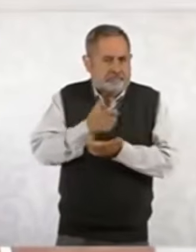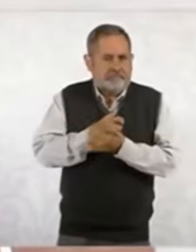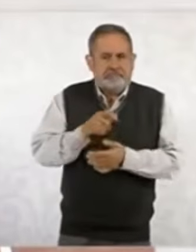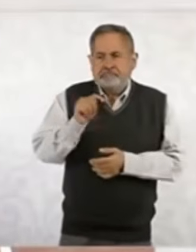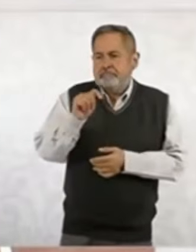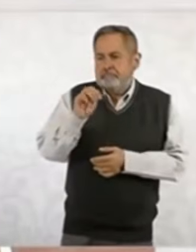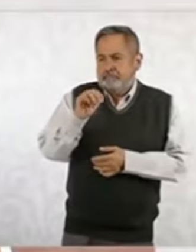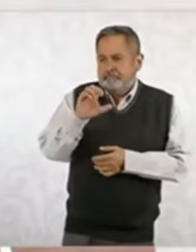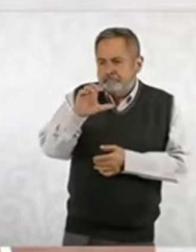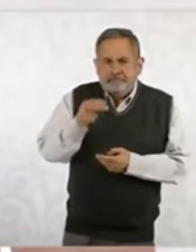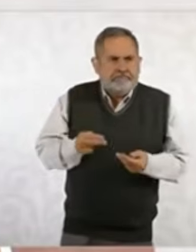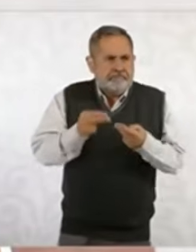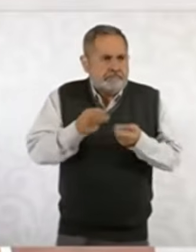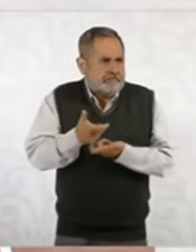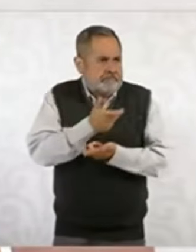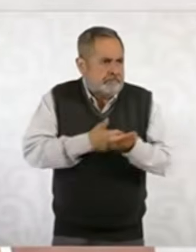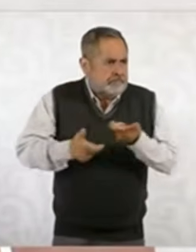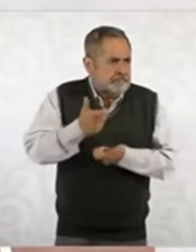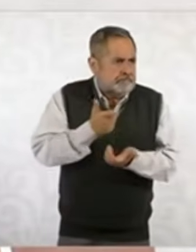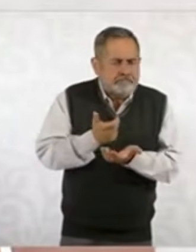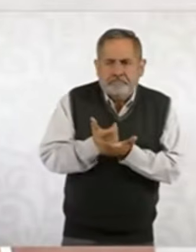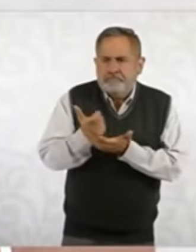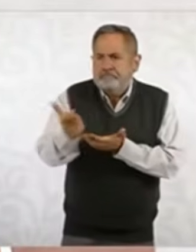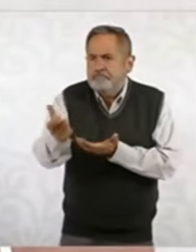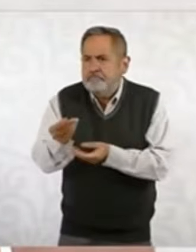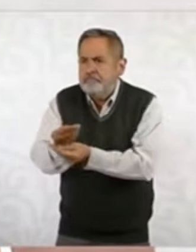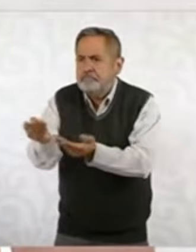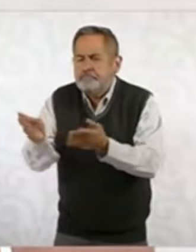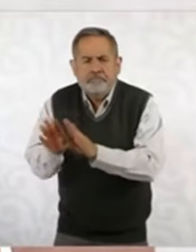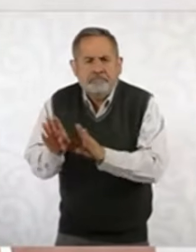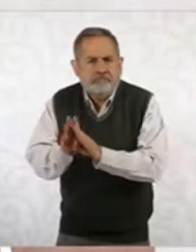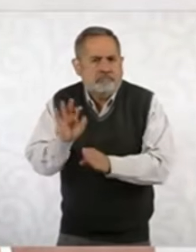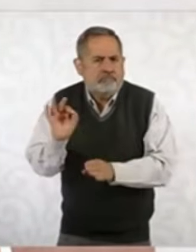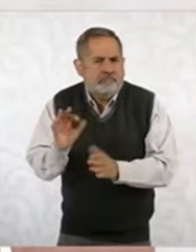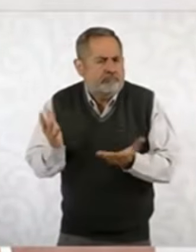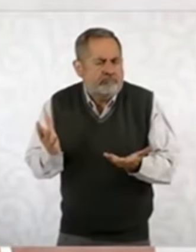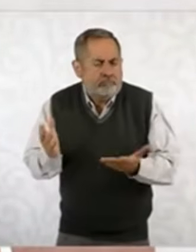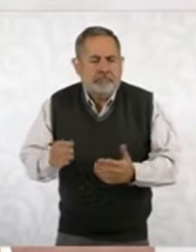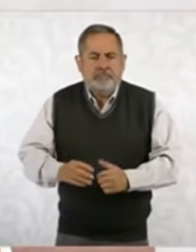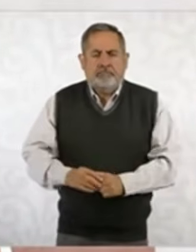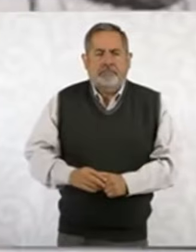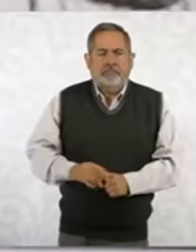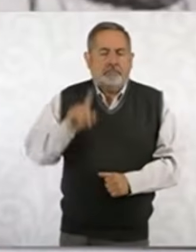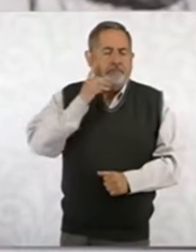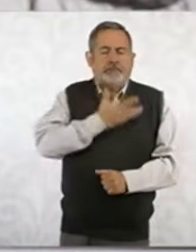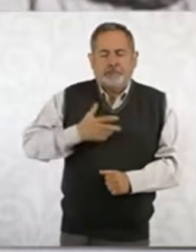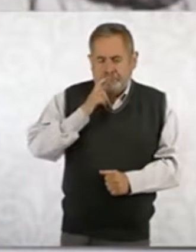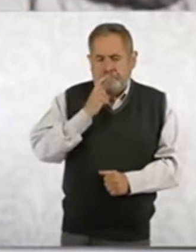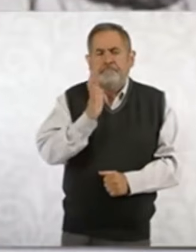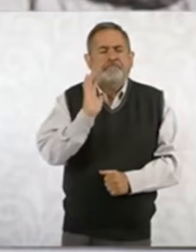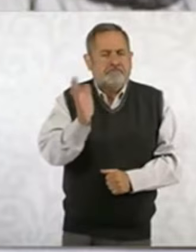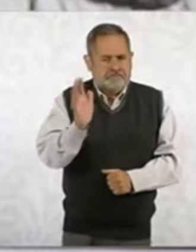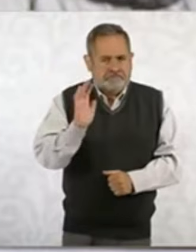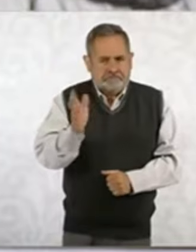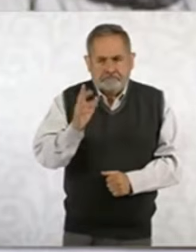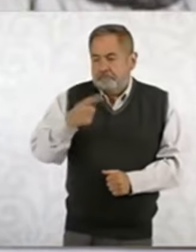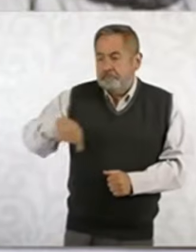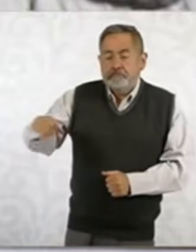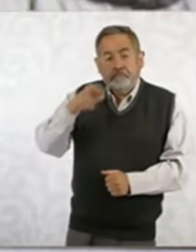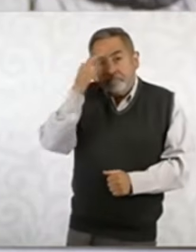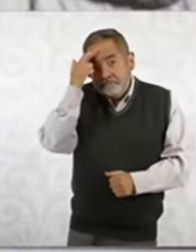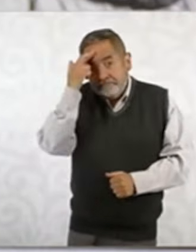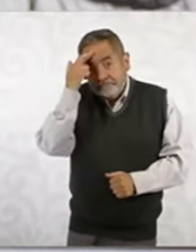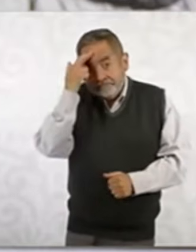tema fundamental es el salario. Recuerden que por 36 años no aumentó el salario